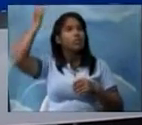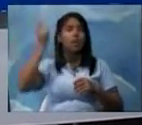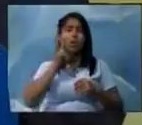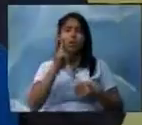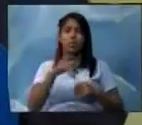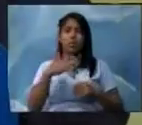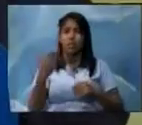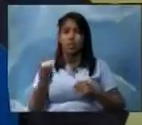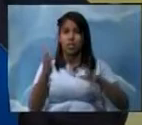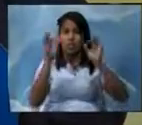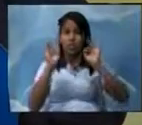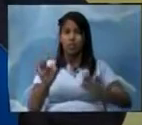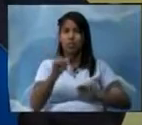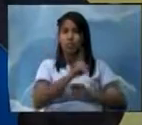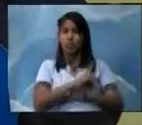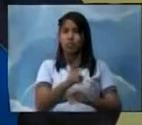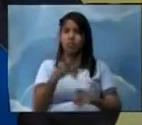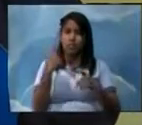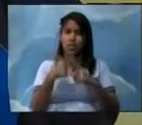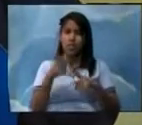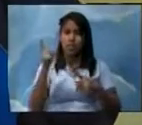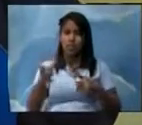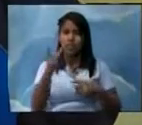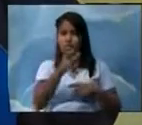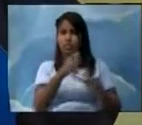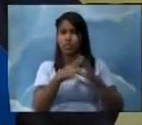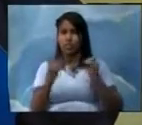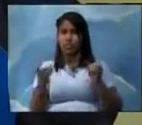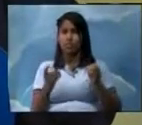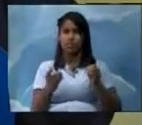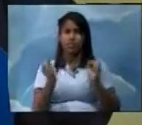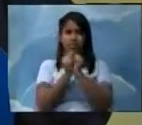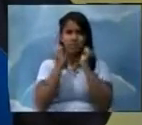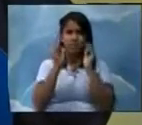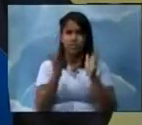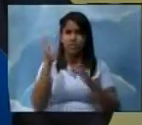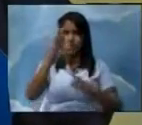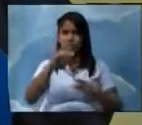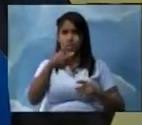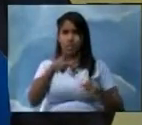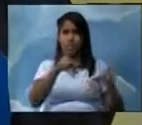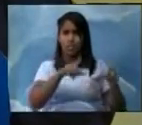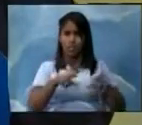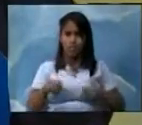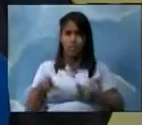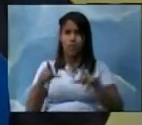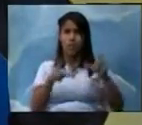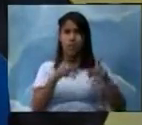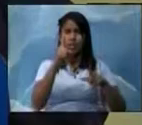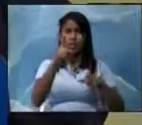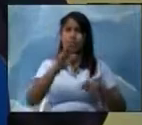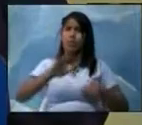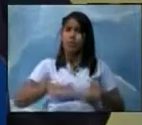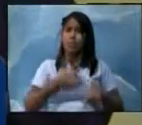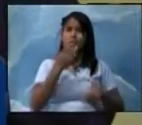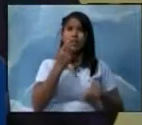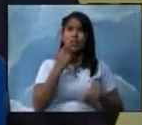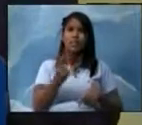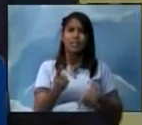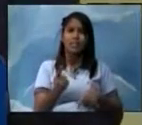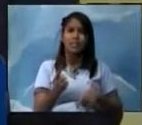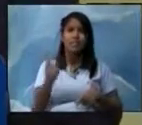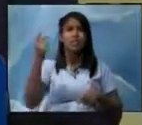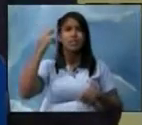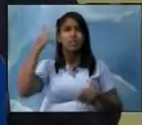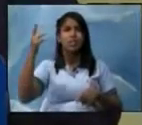viendo de que ninguno de los magos Los Hechiceros que estaban allí a su lado le podían decir